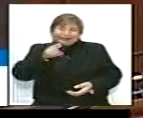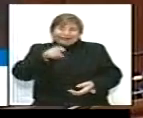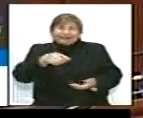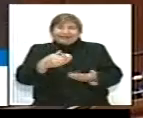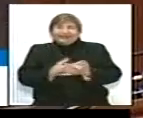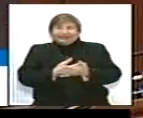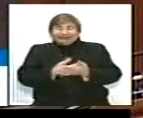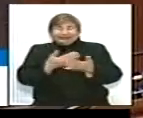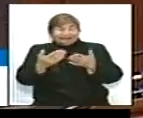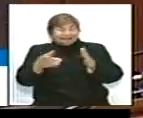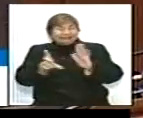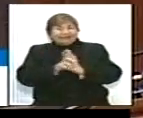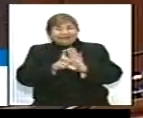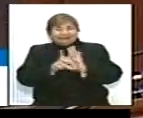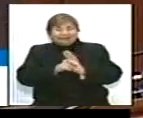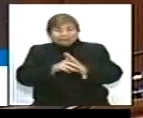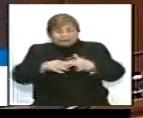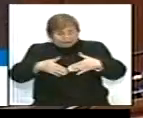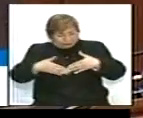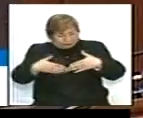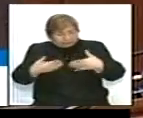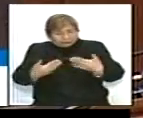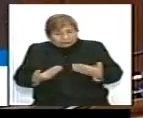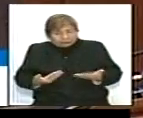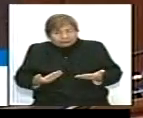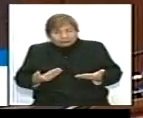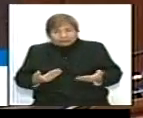Necesitamos ese proyecto de ley para poder